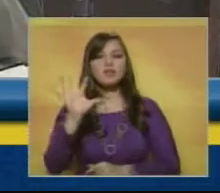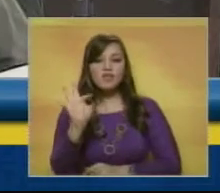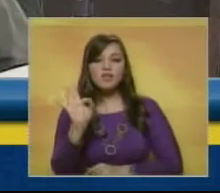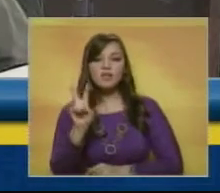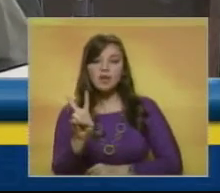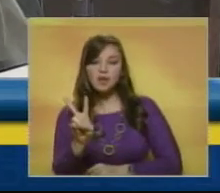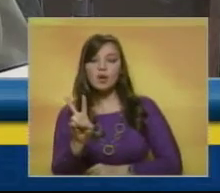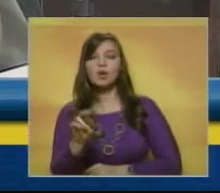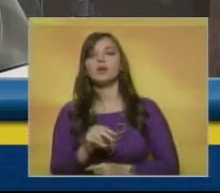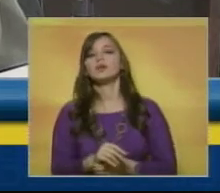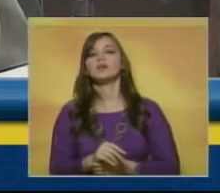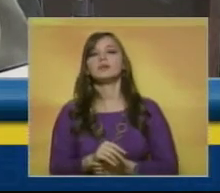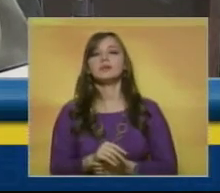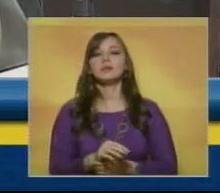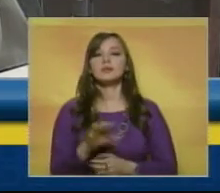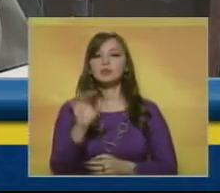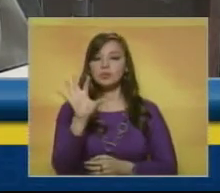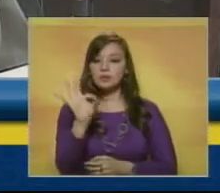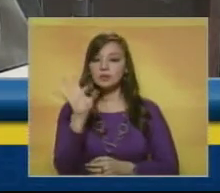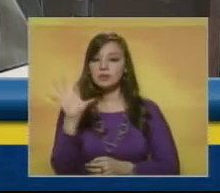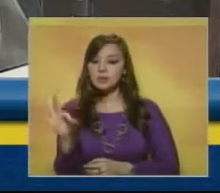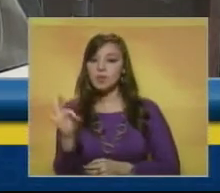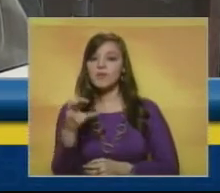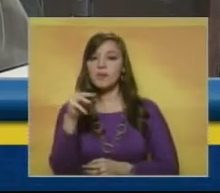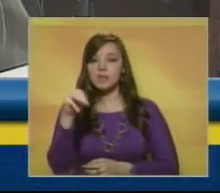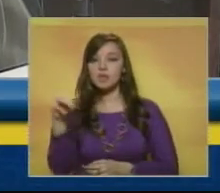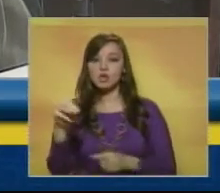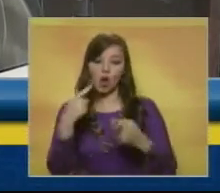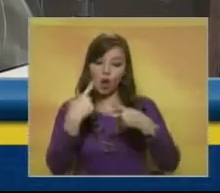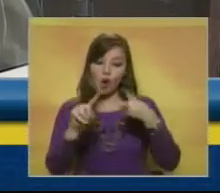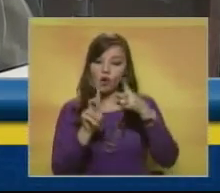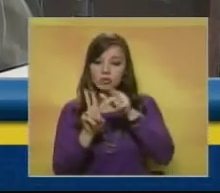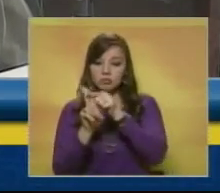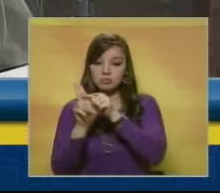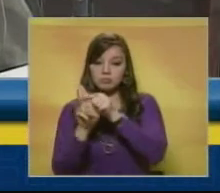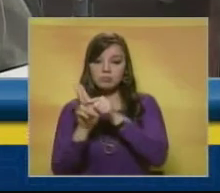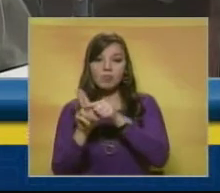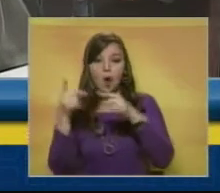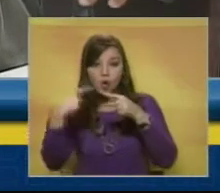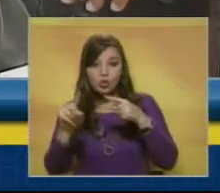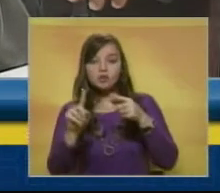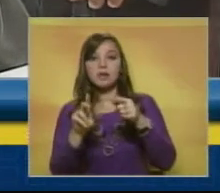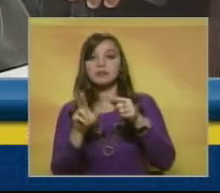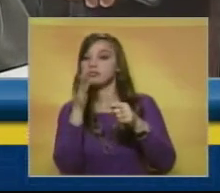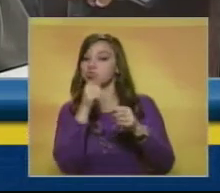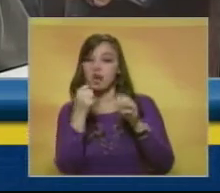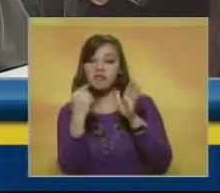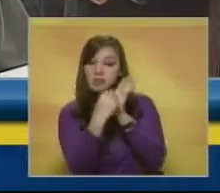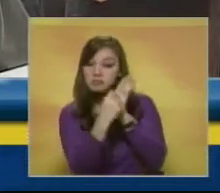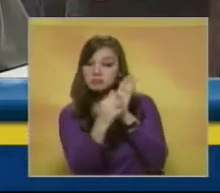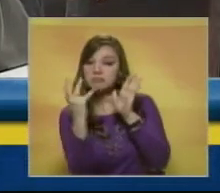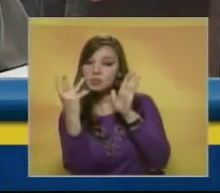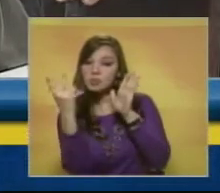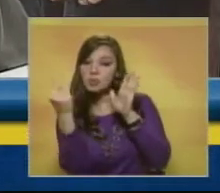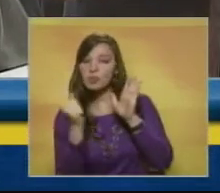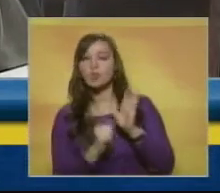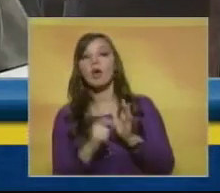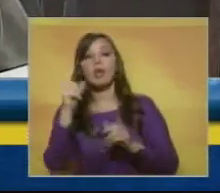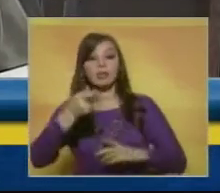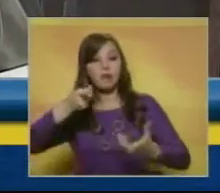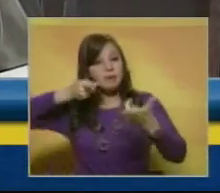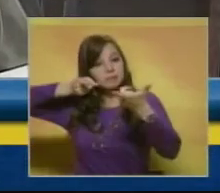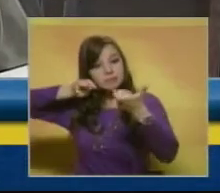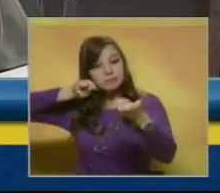9 milímetros, un rifle calibre 22 marca Remington sin seriales, una escopeta